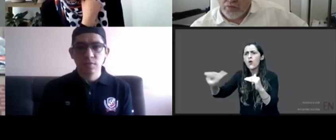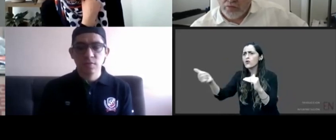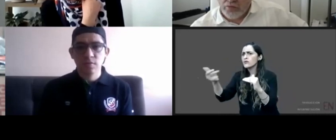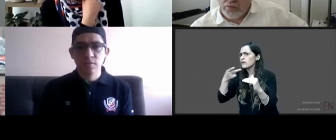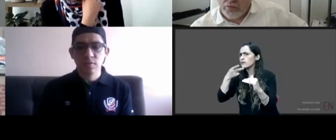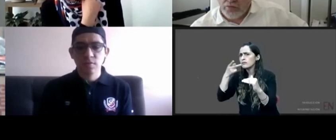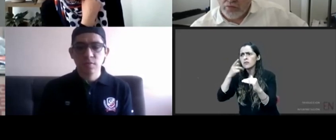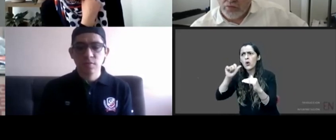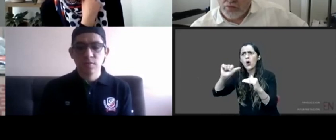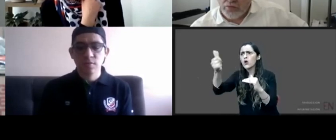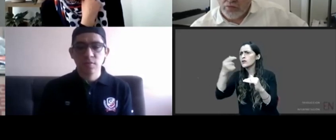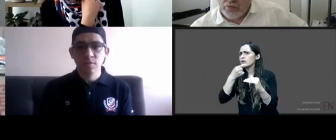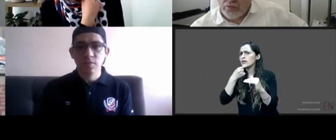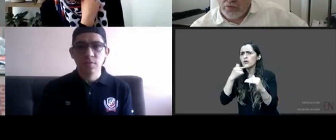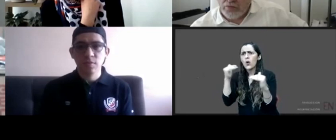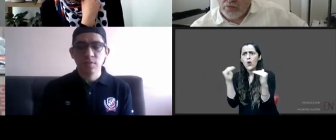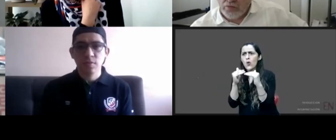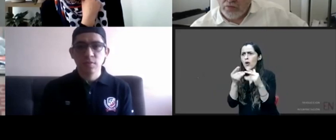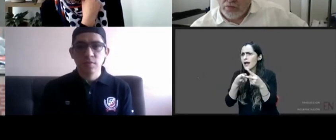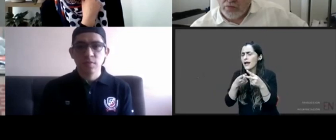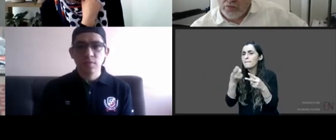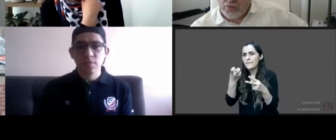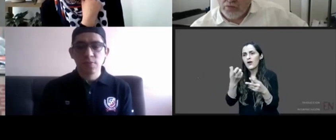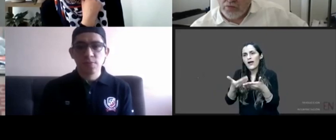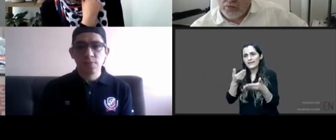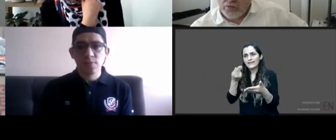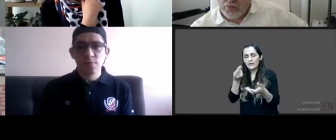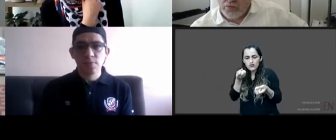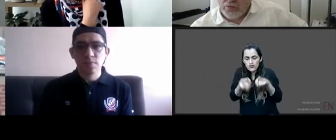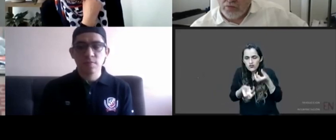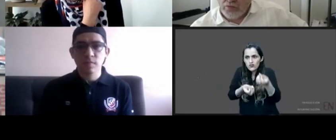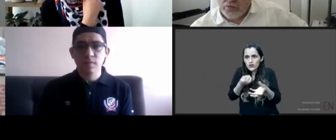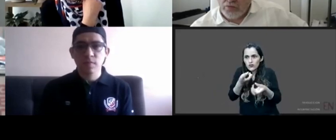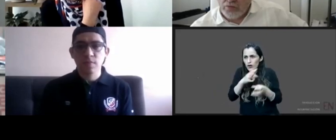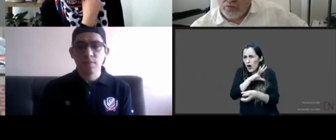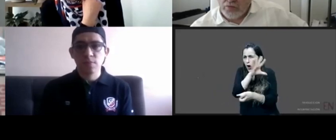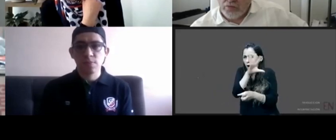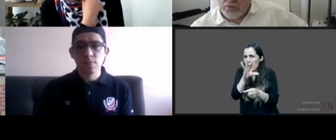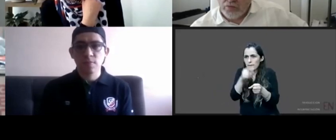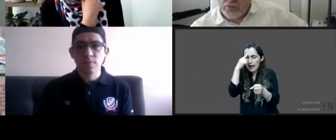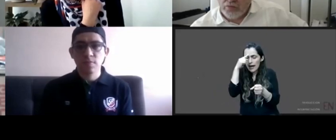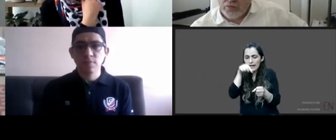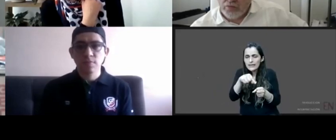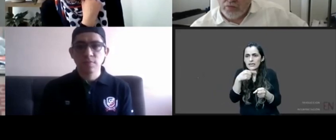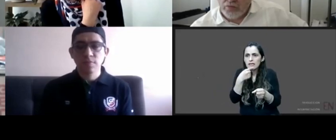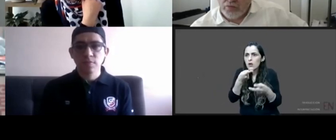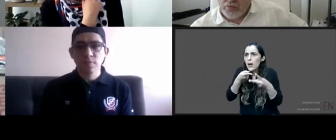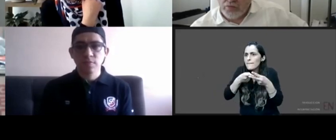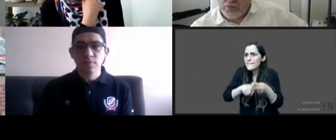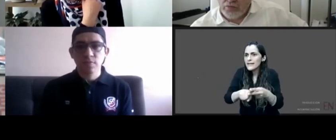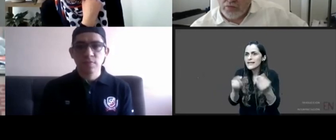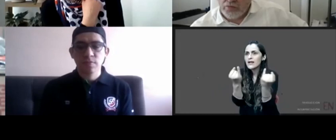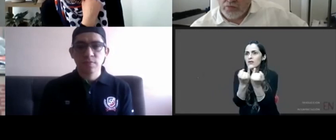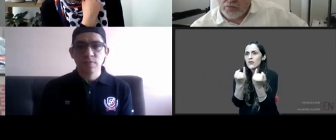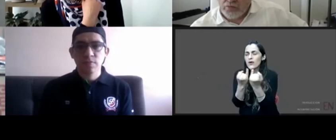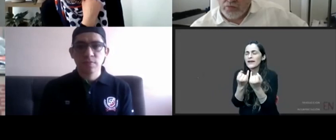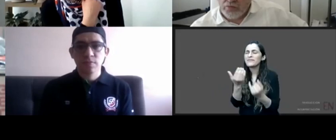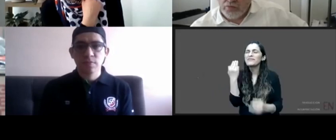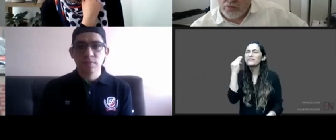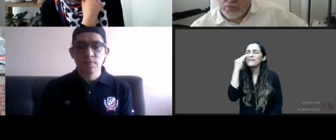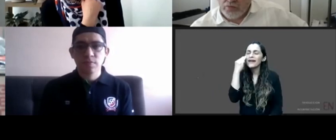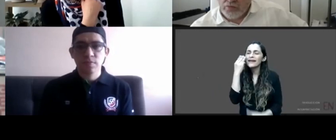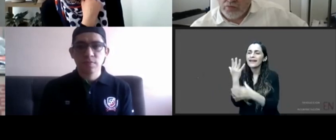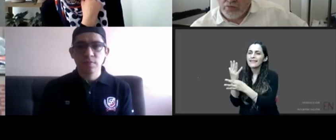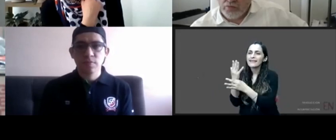tanto, aunque pareciera, decía Marina, yo lo veo así, aunque parezca muy,